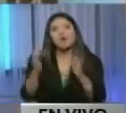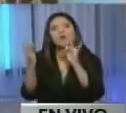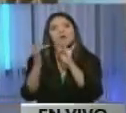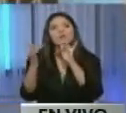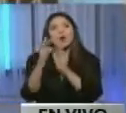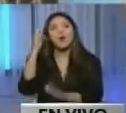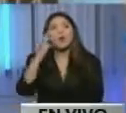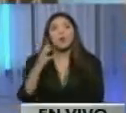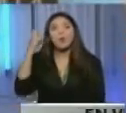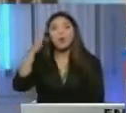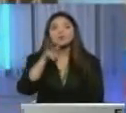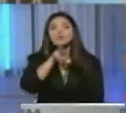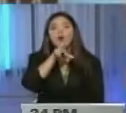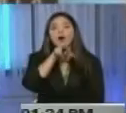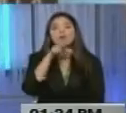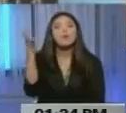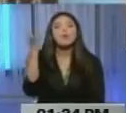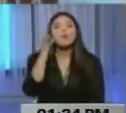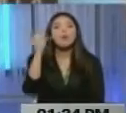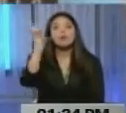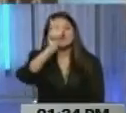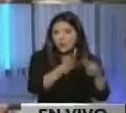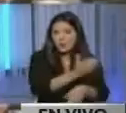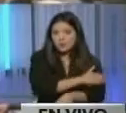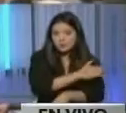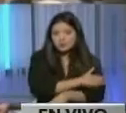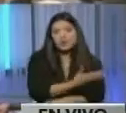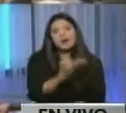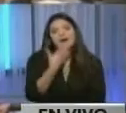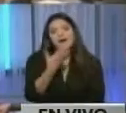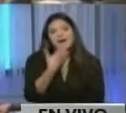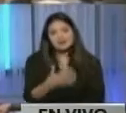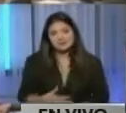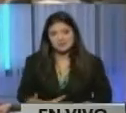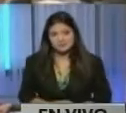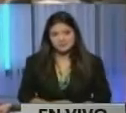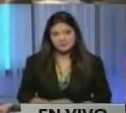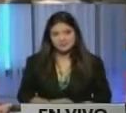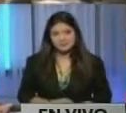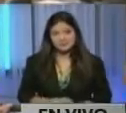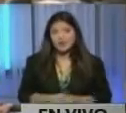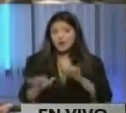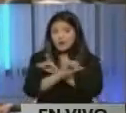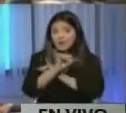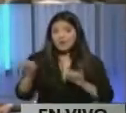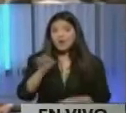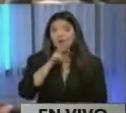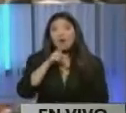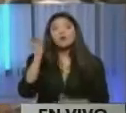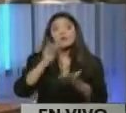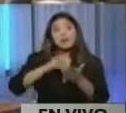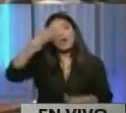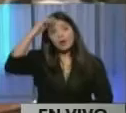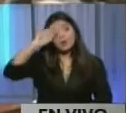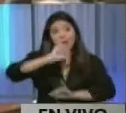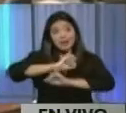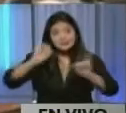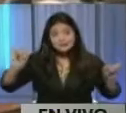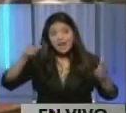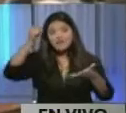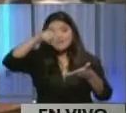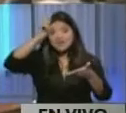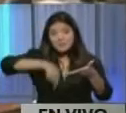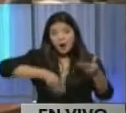Allí interviene la canciller de Venezuela, Delcy Rodríguez. Con esta intervención regresamos a Cuba, donde ya se ha firmado el